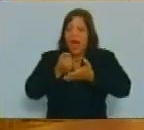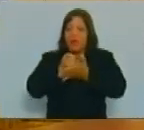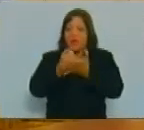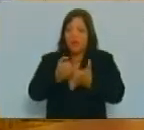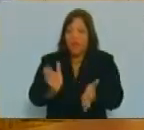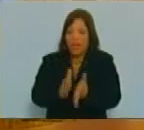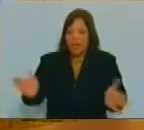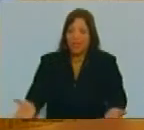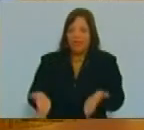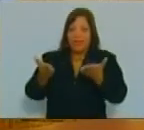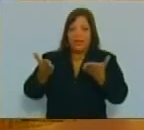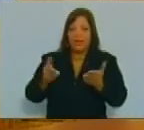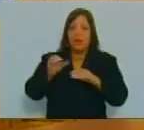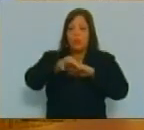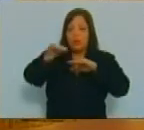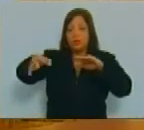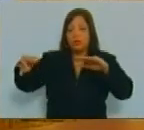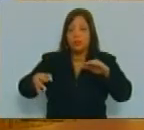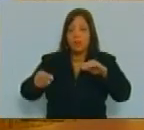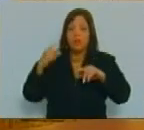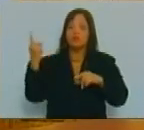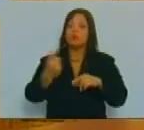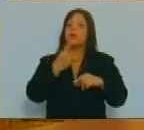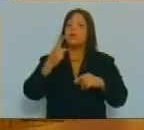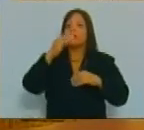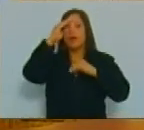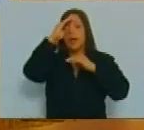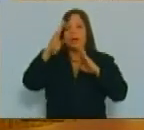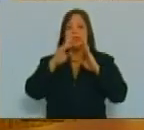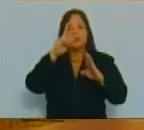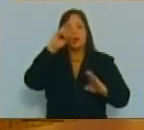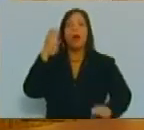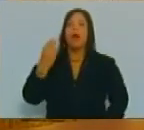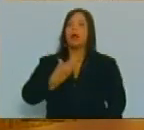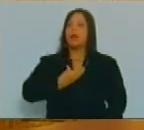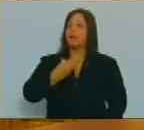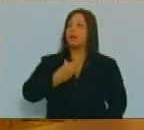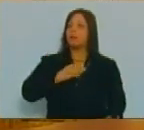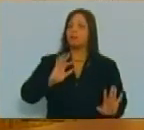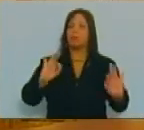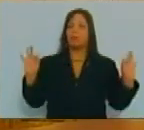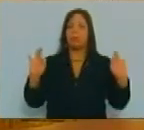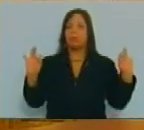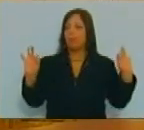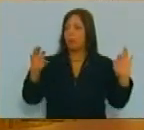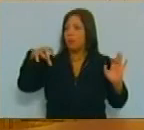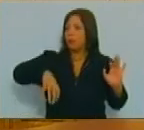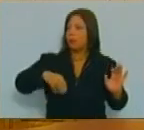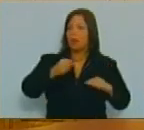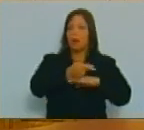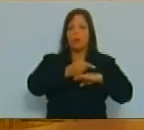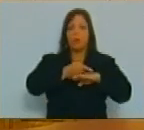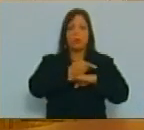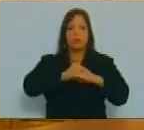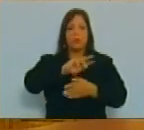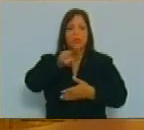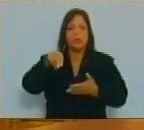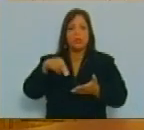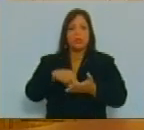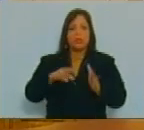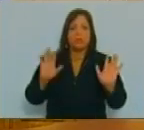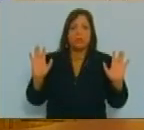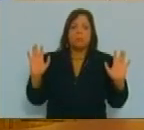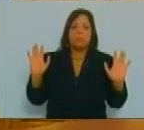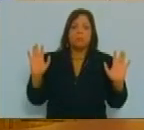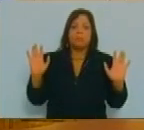la protección civil municipal solamente le presta atención al alcalde la estadal al gobernador y la nacional